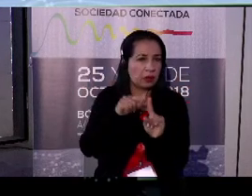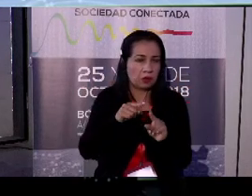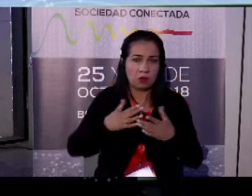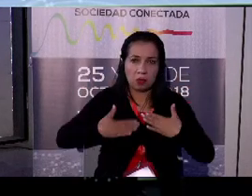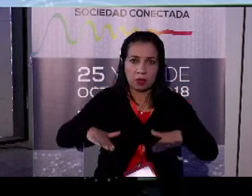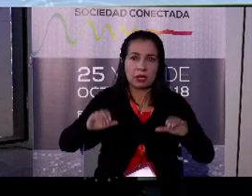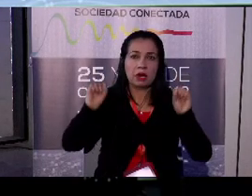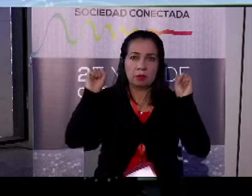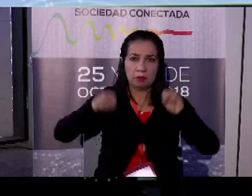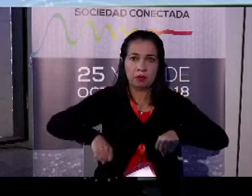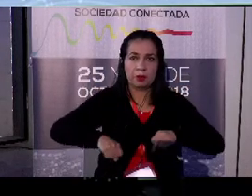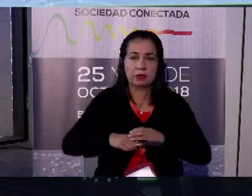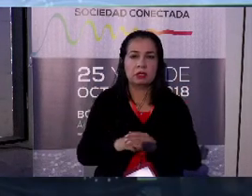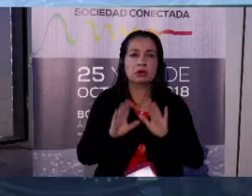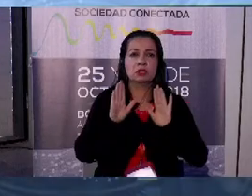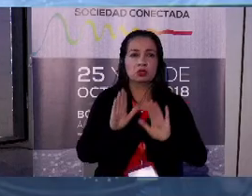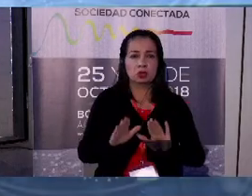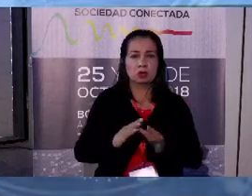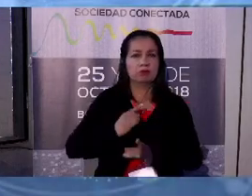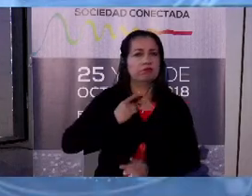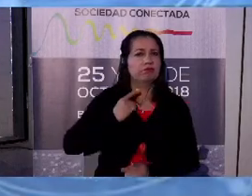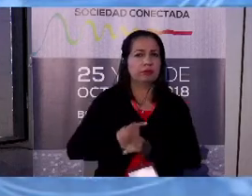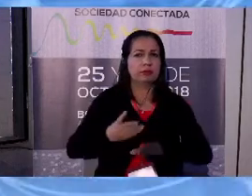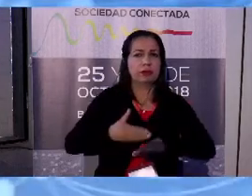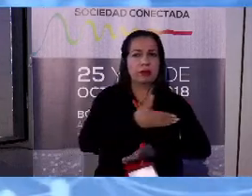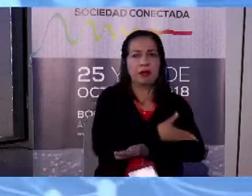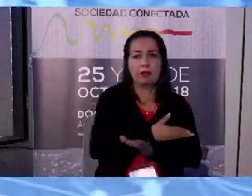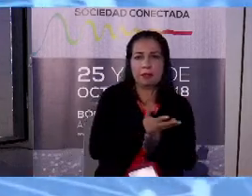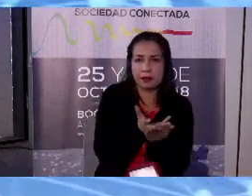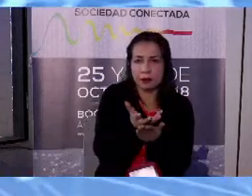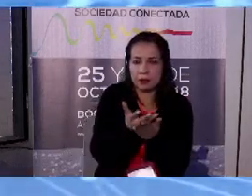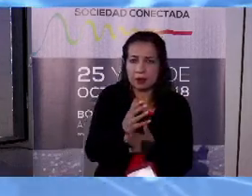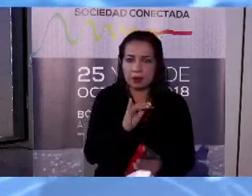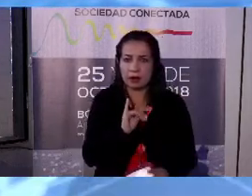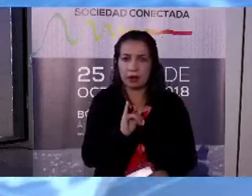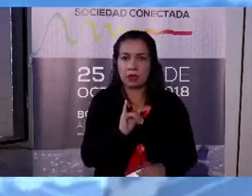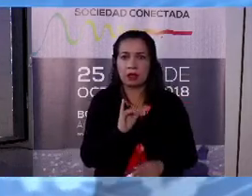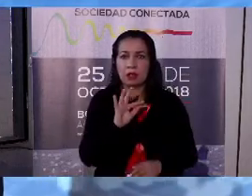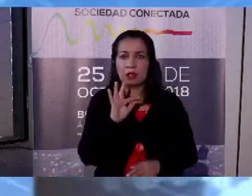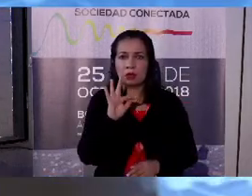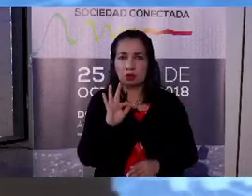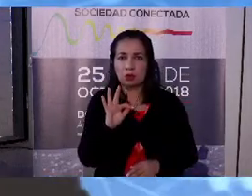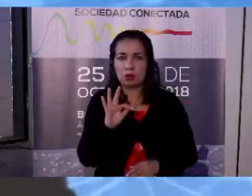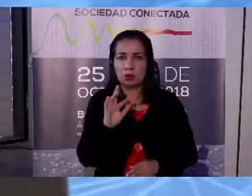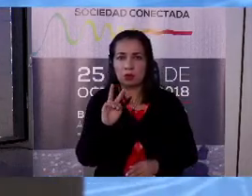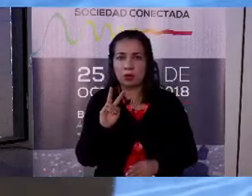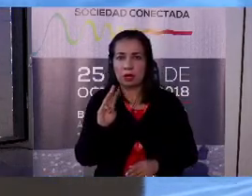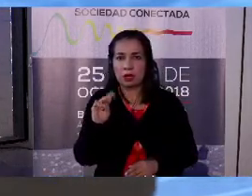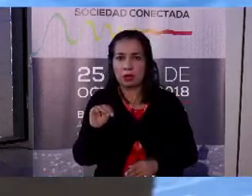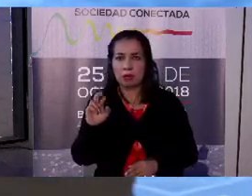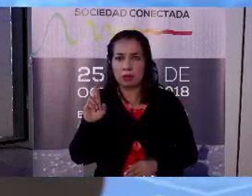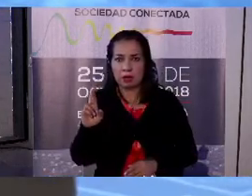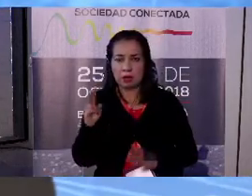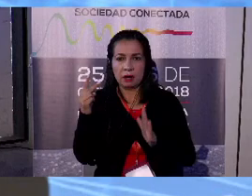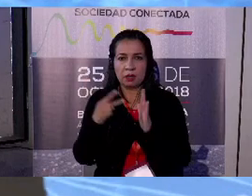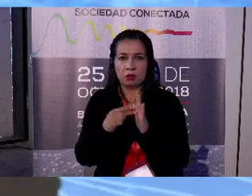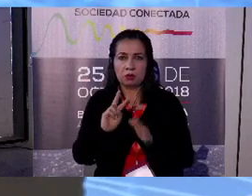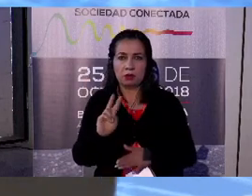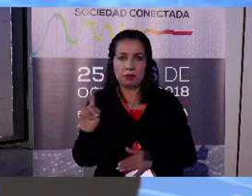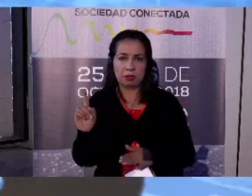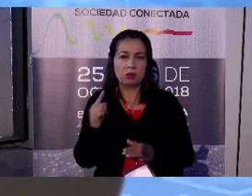fin esto cumple con la recomendación itm 2101 esta recomendación propone un marco de trabajo